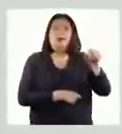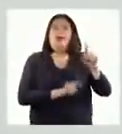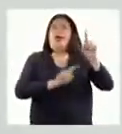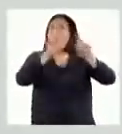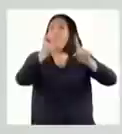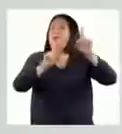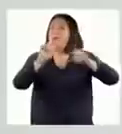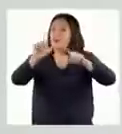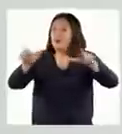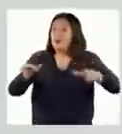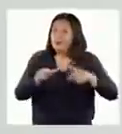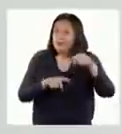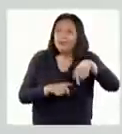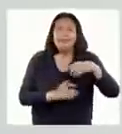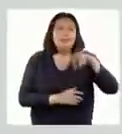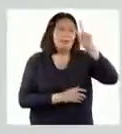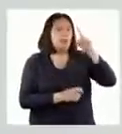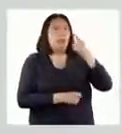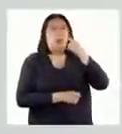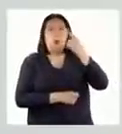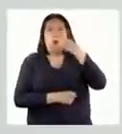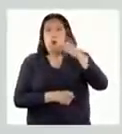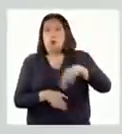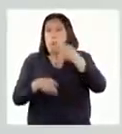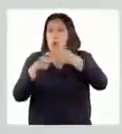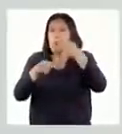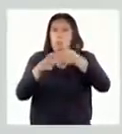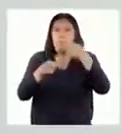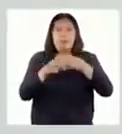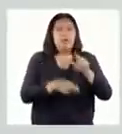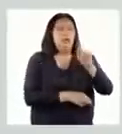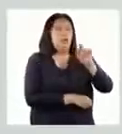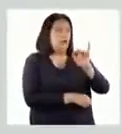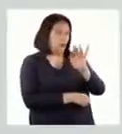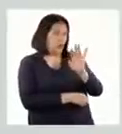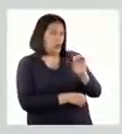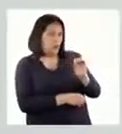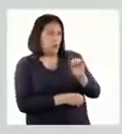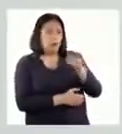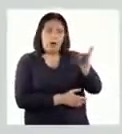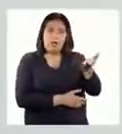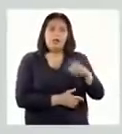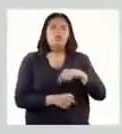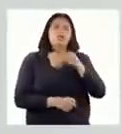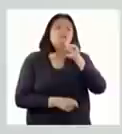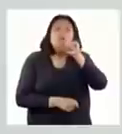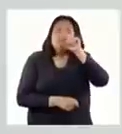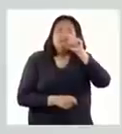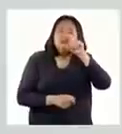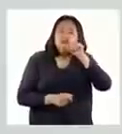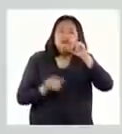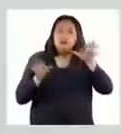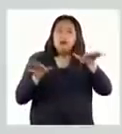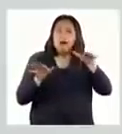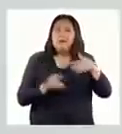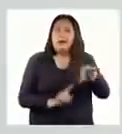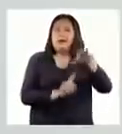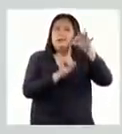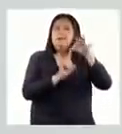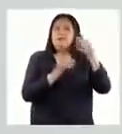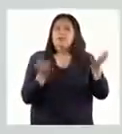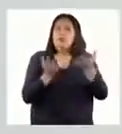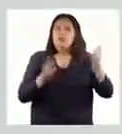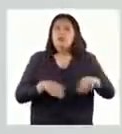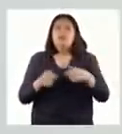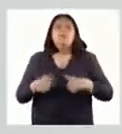algunos lugares del país se la conoce también como tuco. Es un ave muy especial que vive en